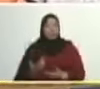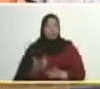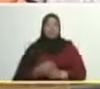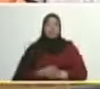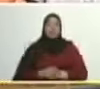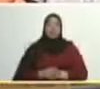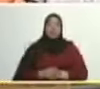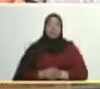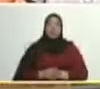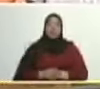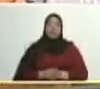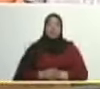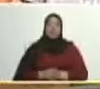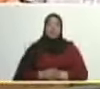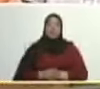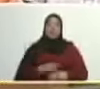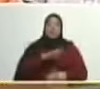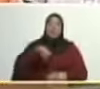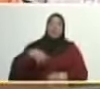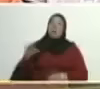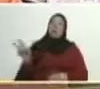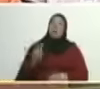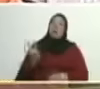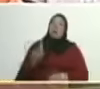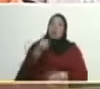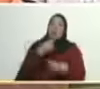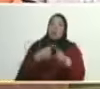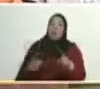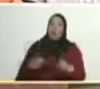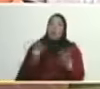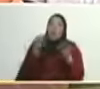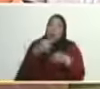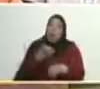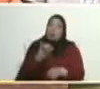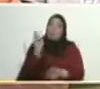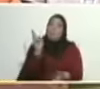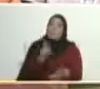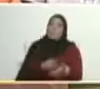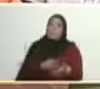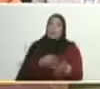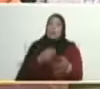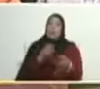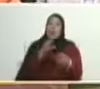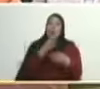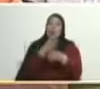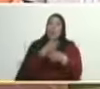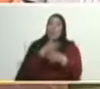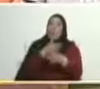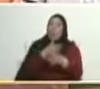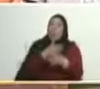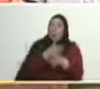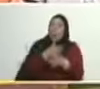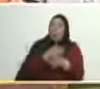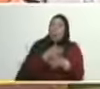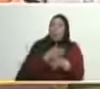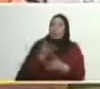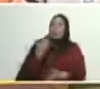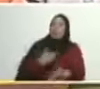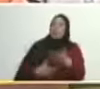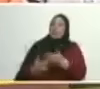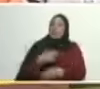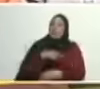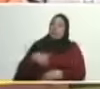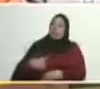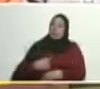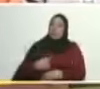Es el día del presupuesto en nuestro país, sin embargo dije que tenía que venir para compartir con ustedes y compartir con